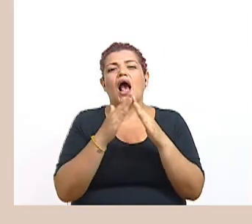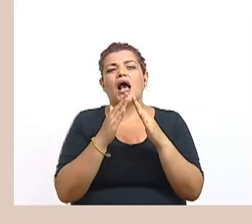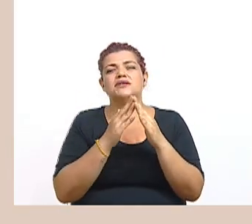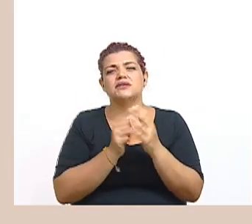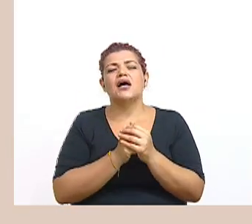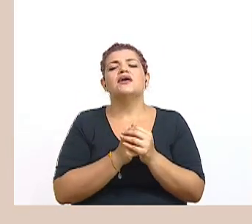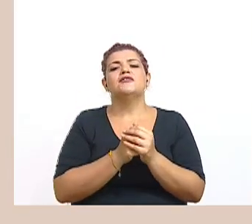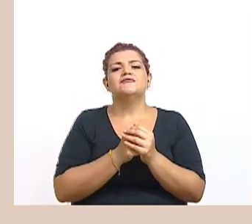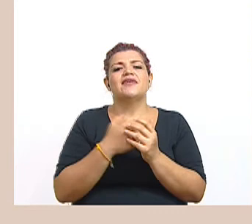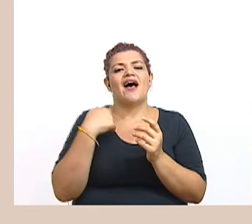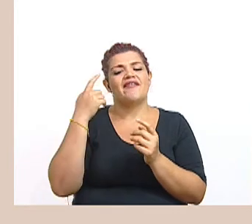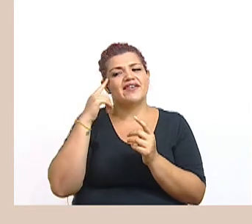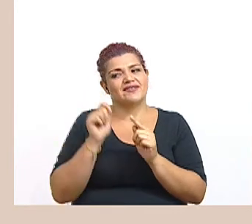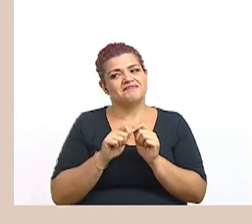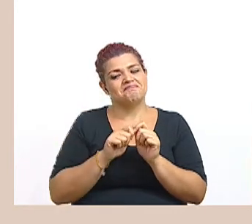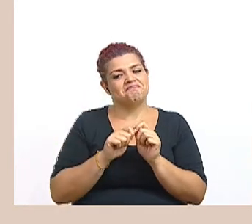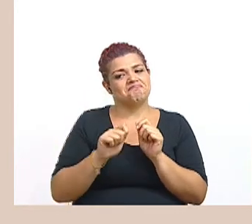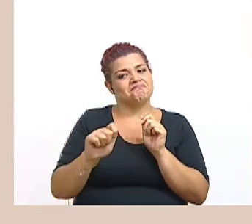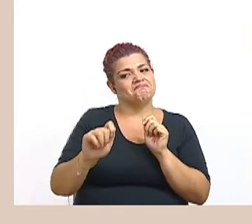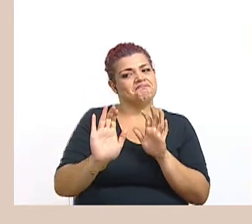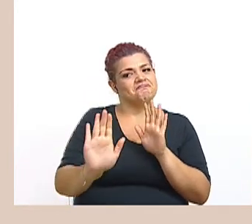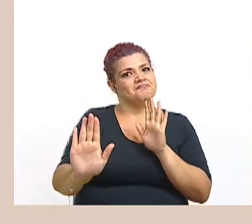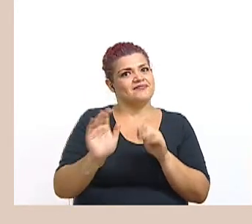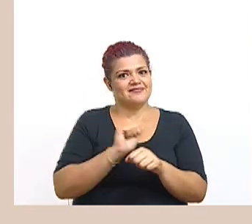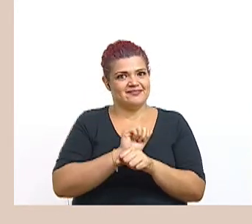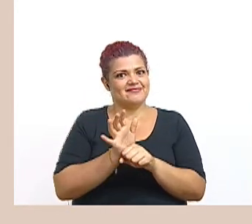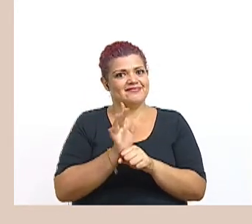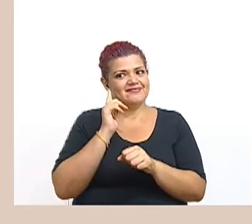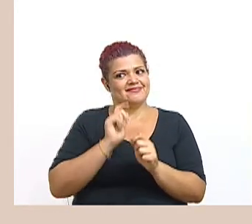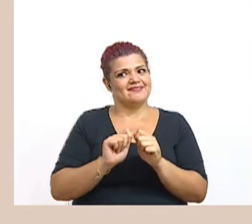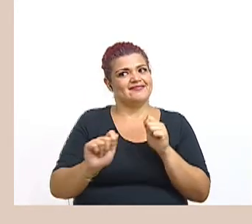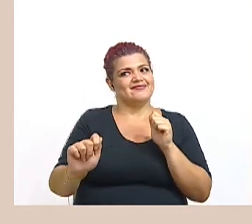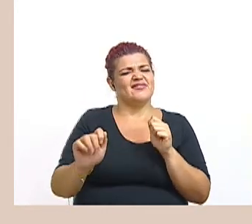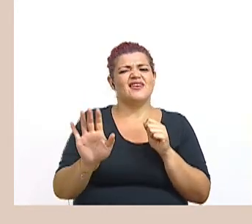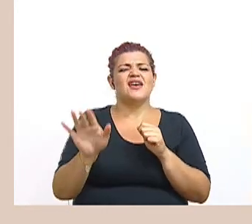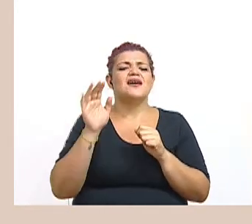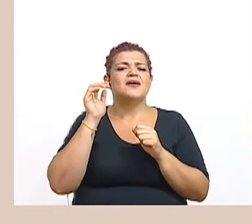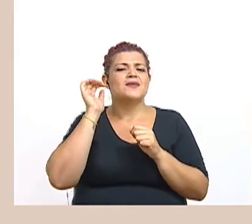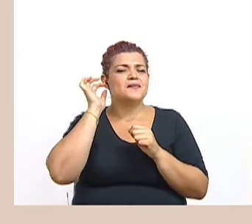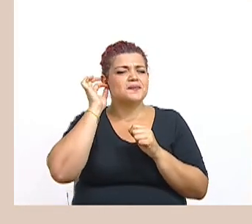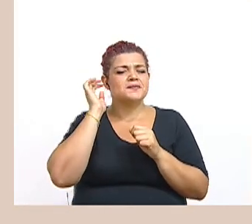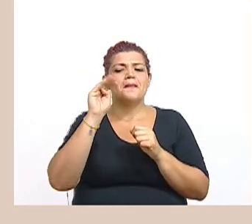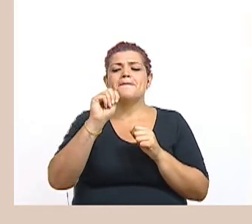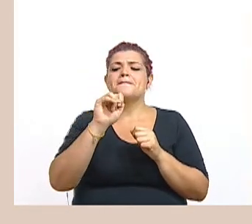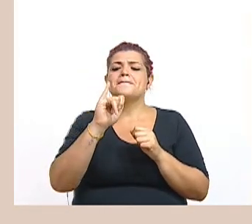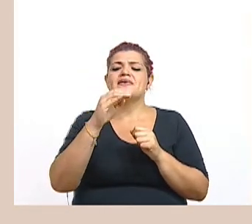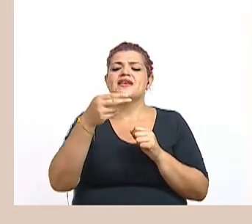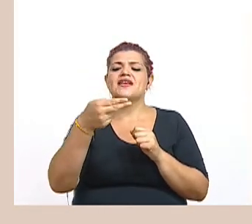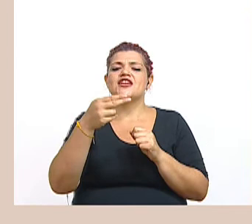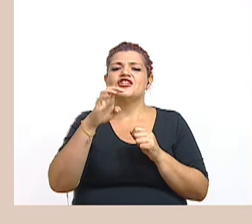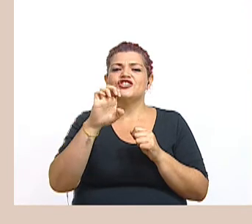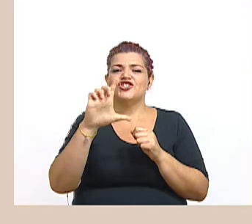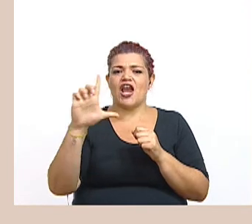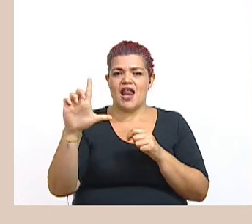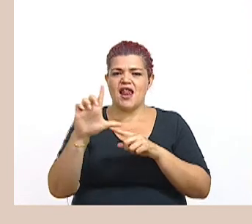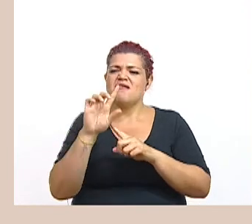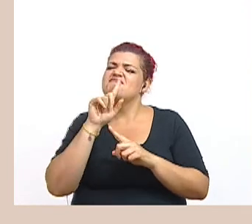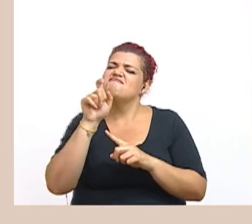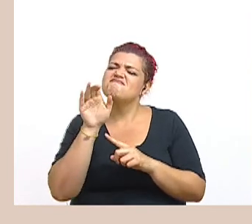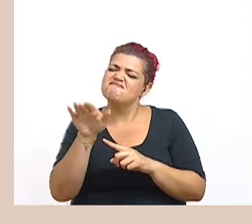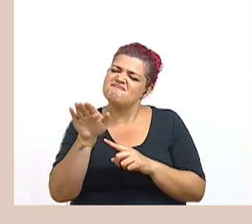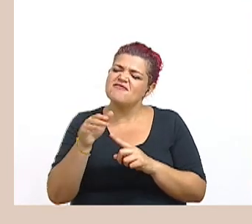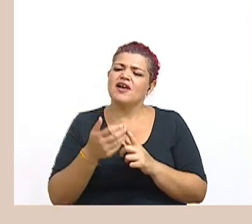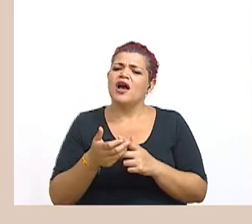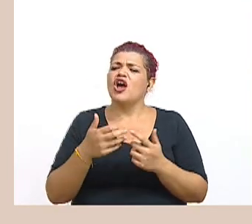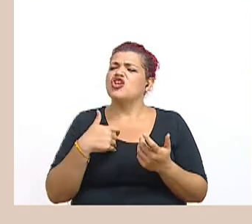guardando por supuesto todas las medidas de seguridad, y la interrogamos. A Michelle le preguntamos qué acciones podemos tomar